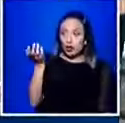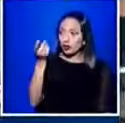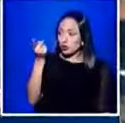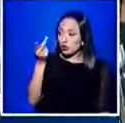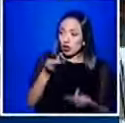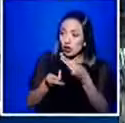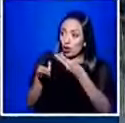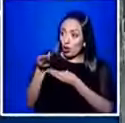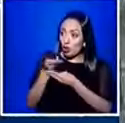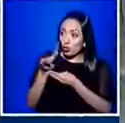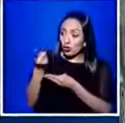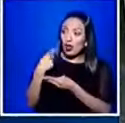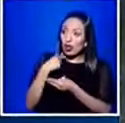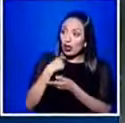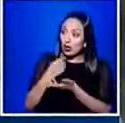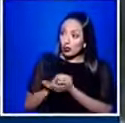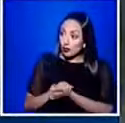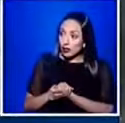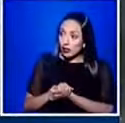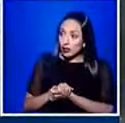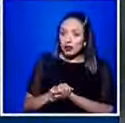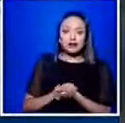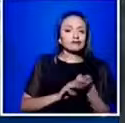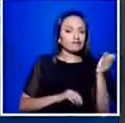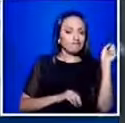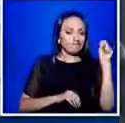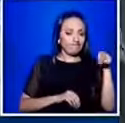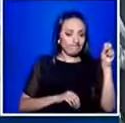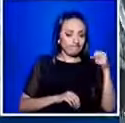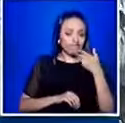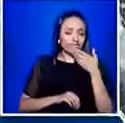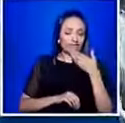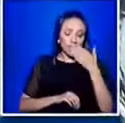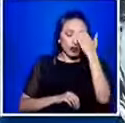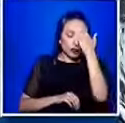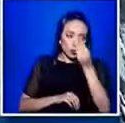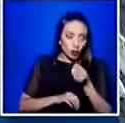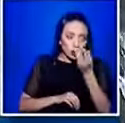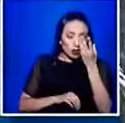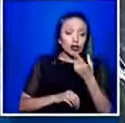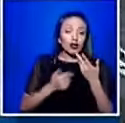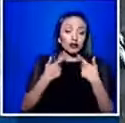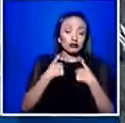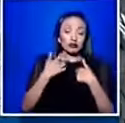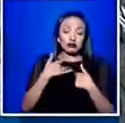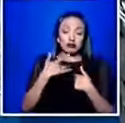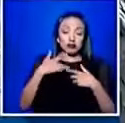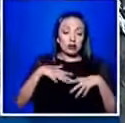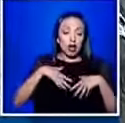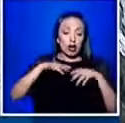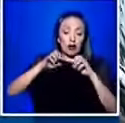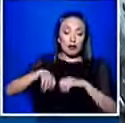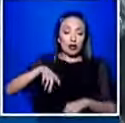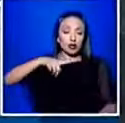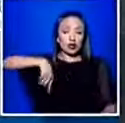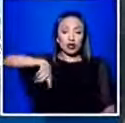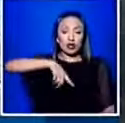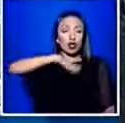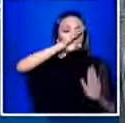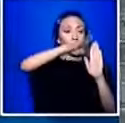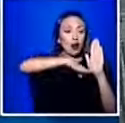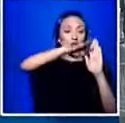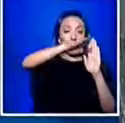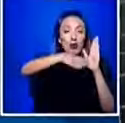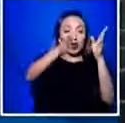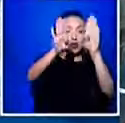con pérdidas. Vecina, buenos días. ¿Cómo le va? Buenos días. Sí, aquí estamos abandonados por las autoridades. Aquí no hay ventas, ha bajado todos los